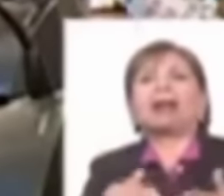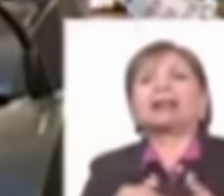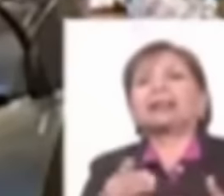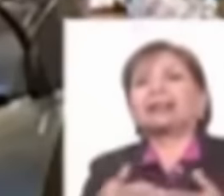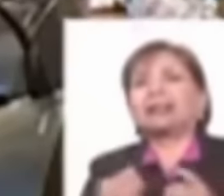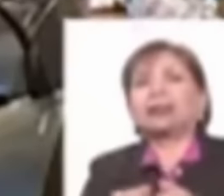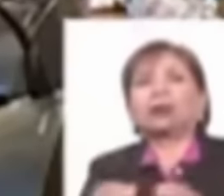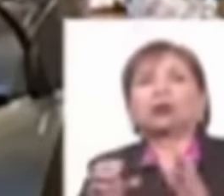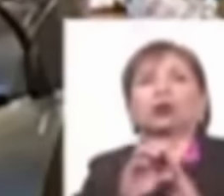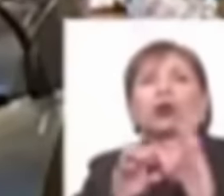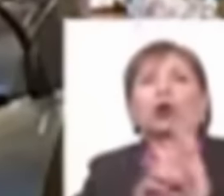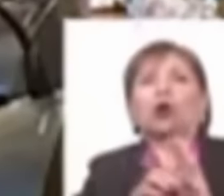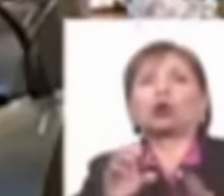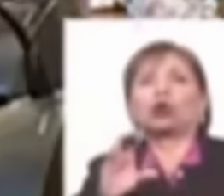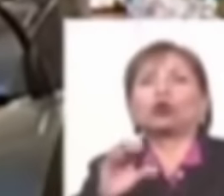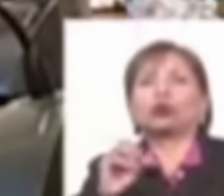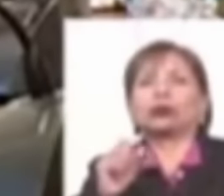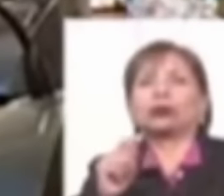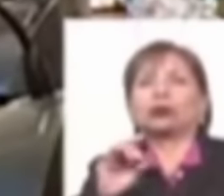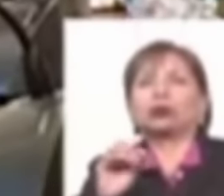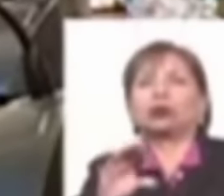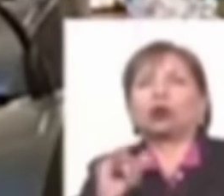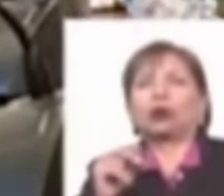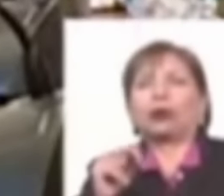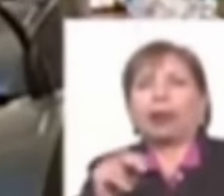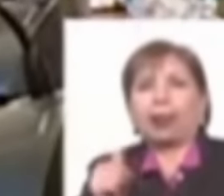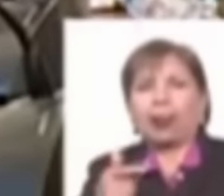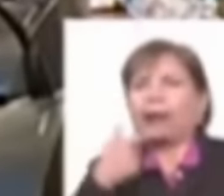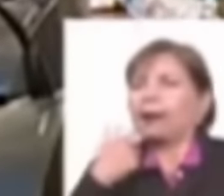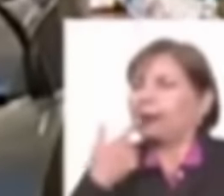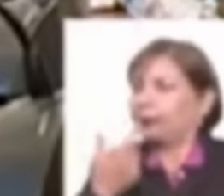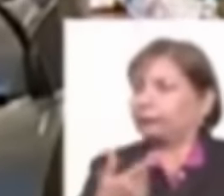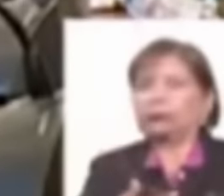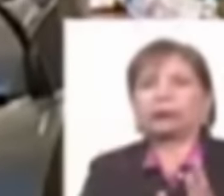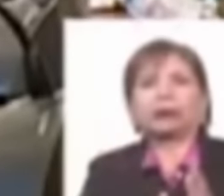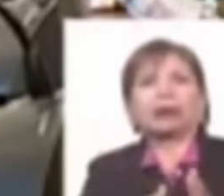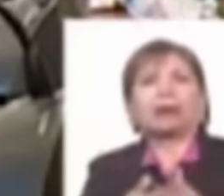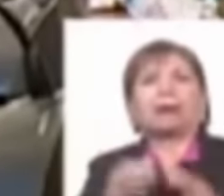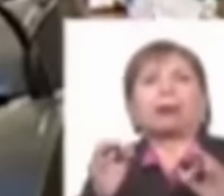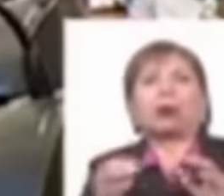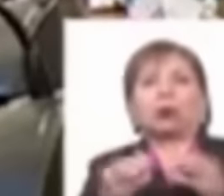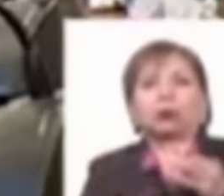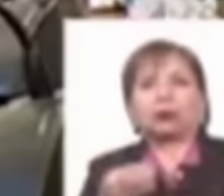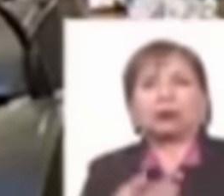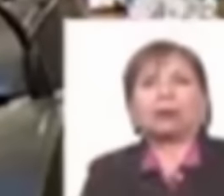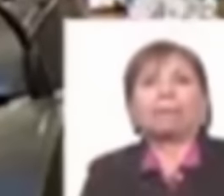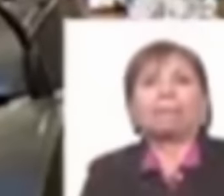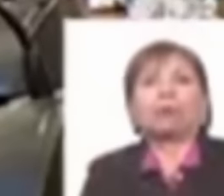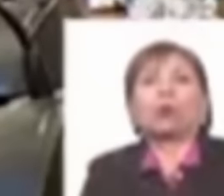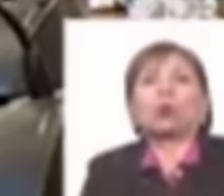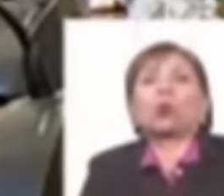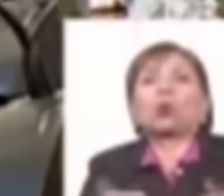de constitucionalidad en la materia. Esto lo señala la propia Junta Nacional de Justicia